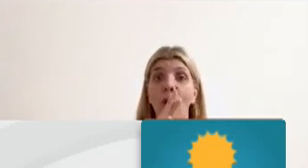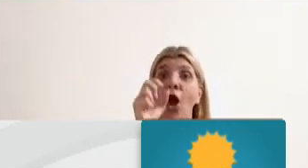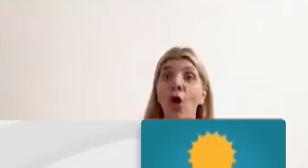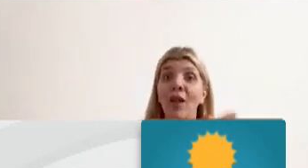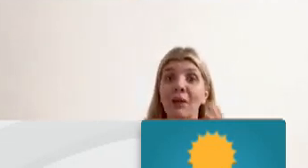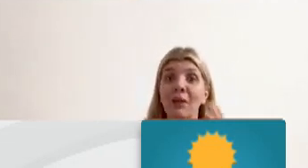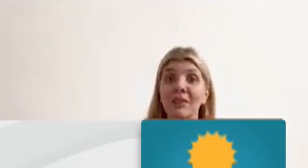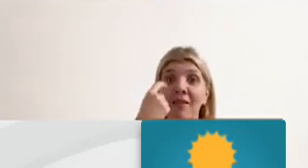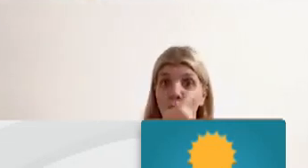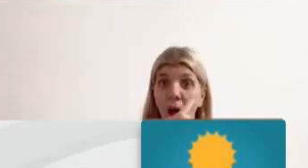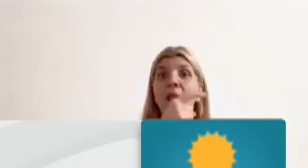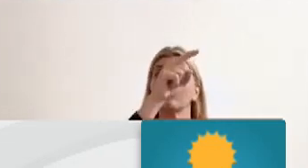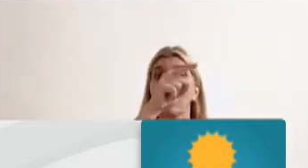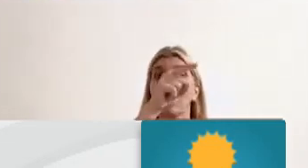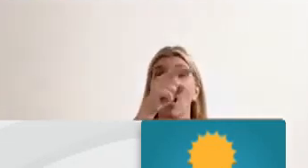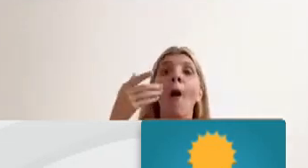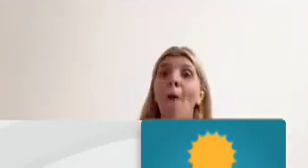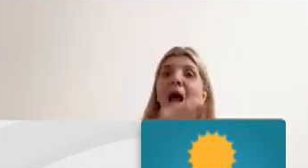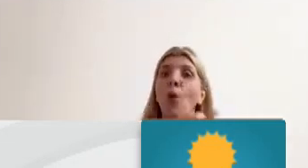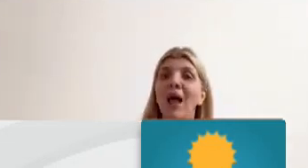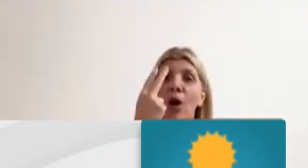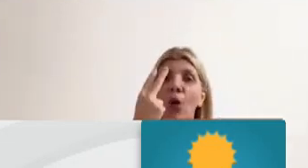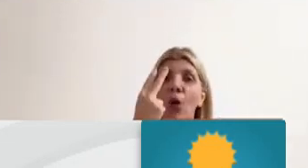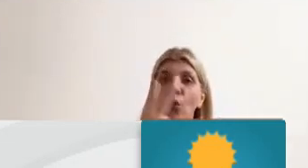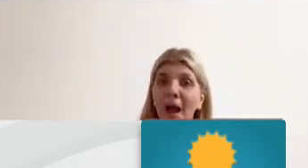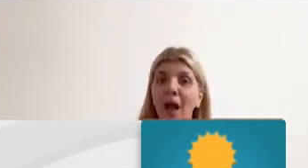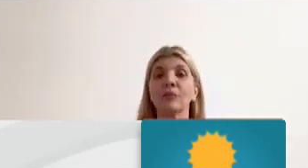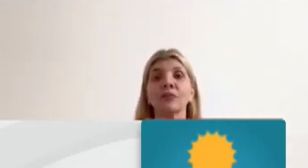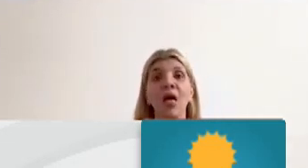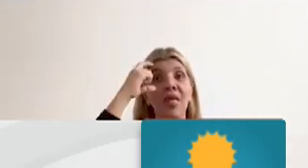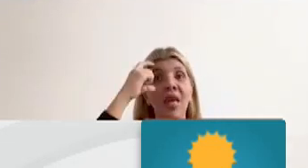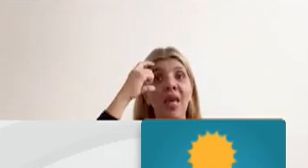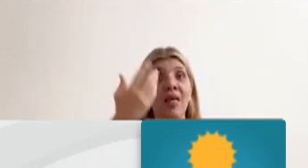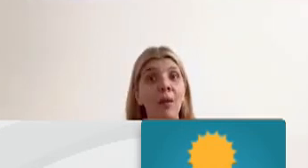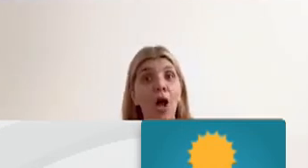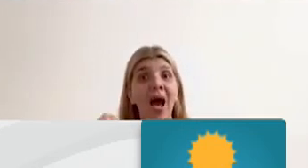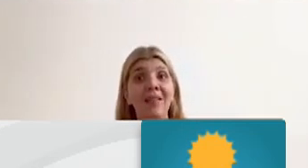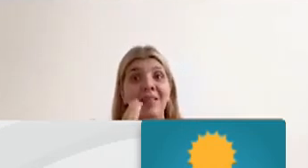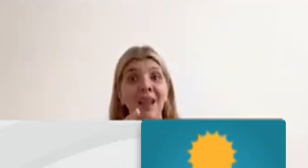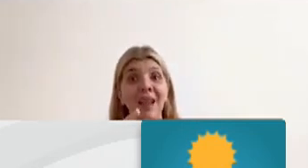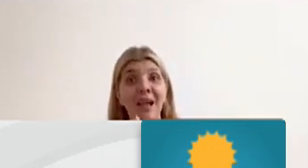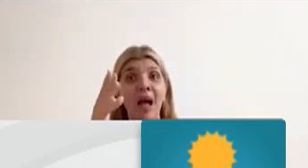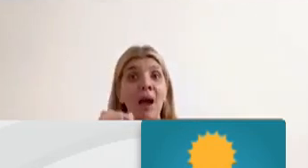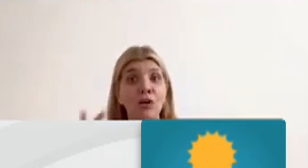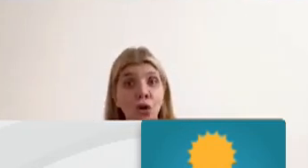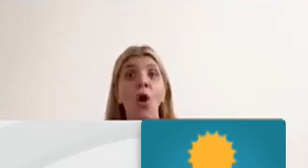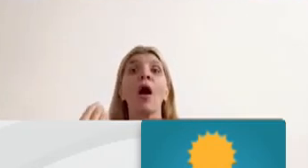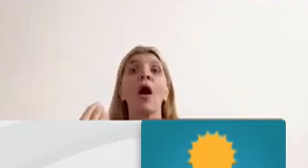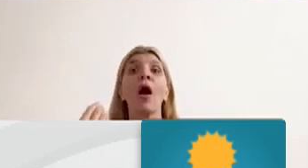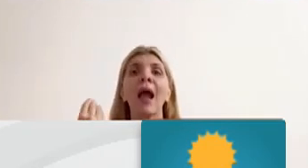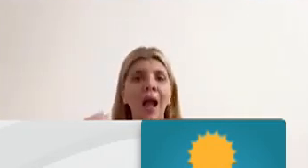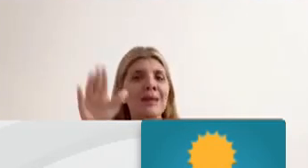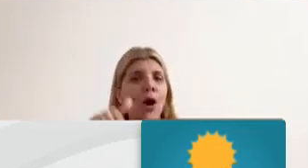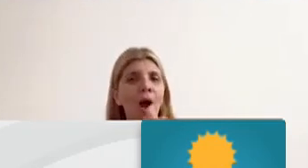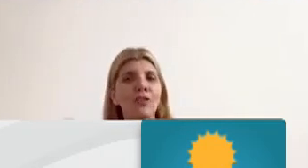tiempo. Prócer es una creación, un invento cordobés que cambió la